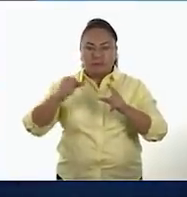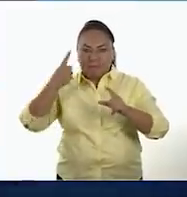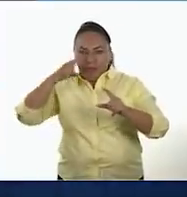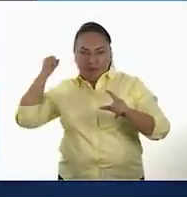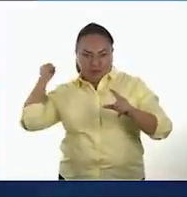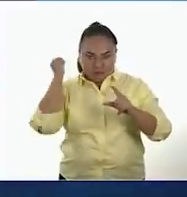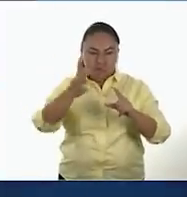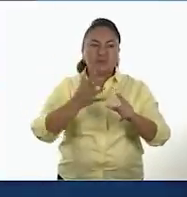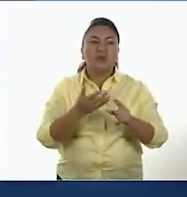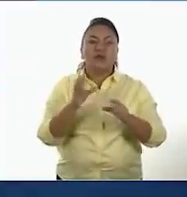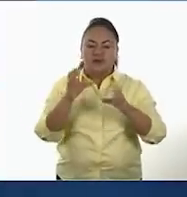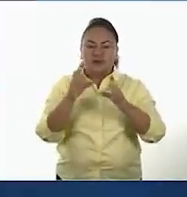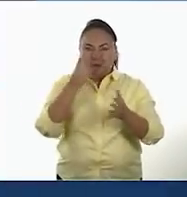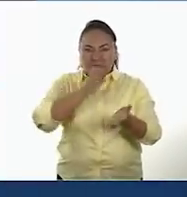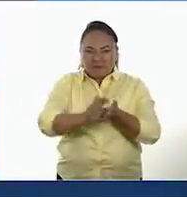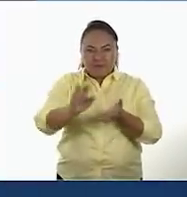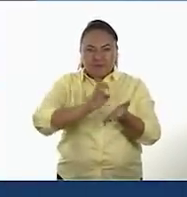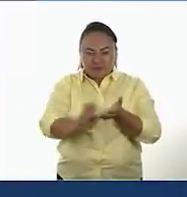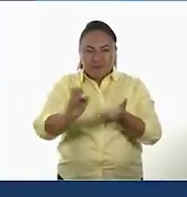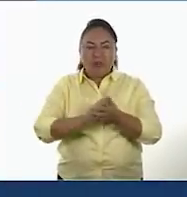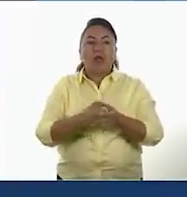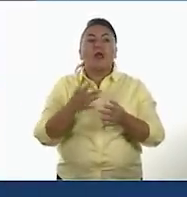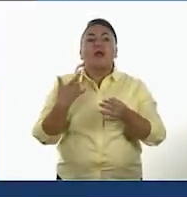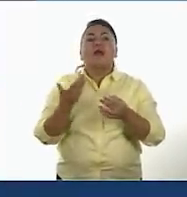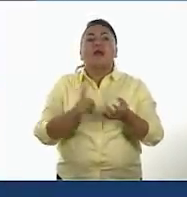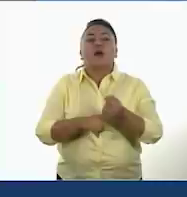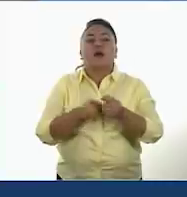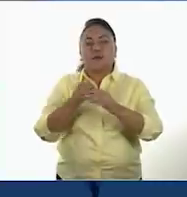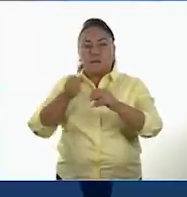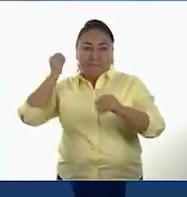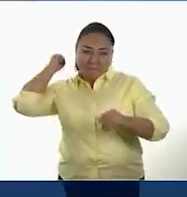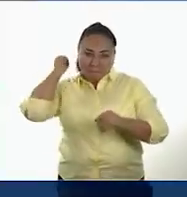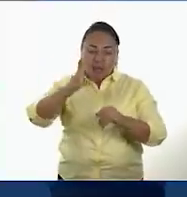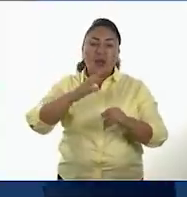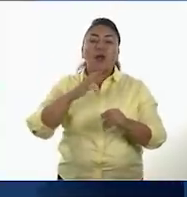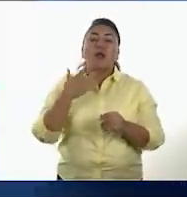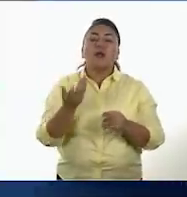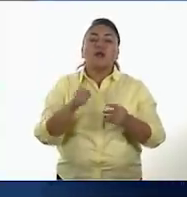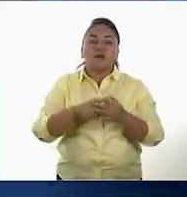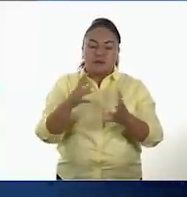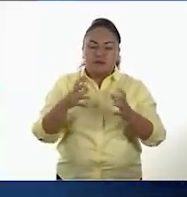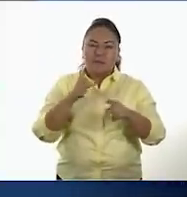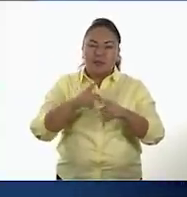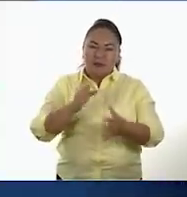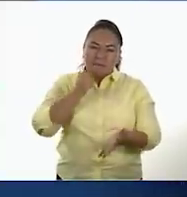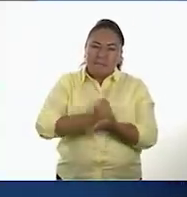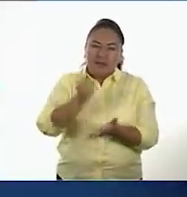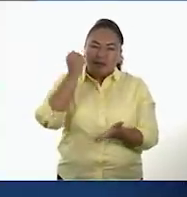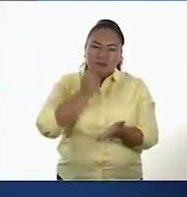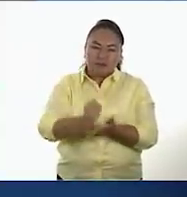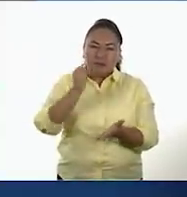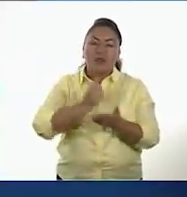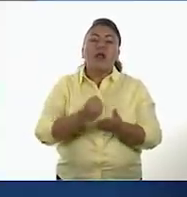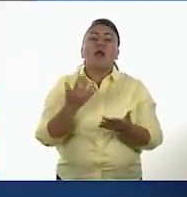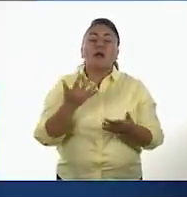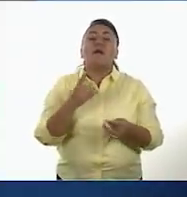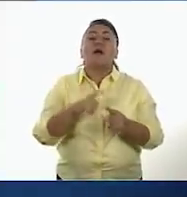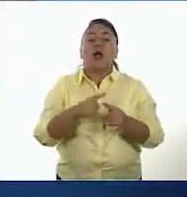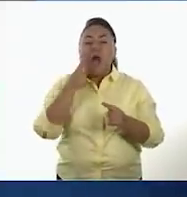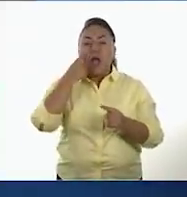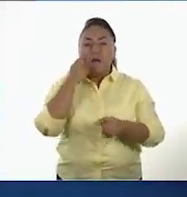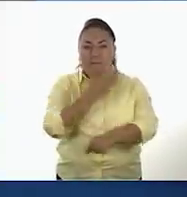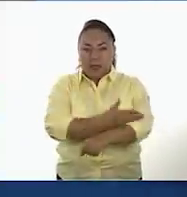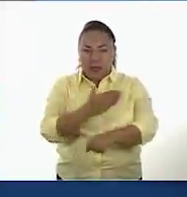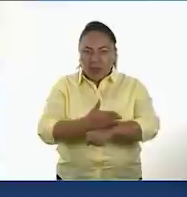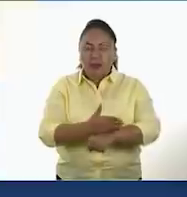raspadores, lanzadardos y machacadores, elaborados en su mayoría de madera,